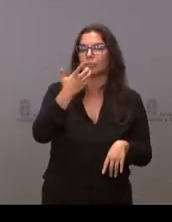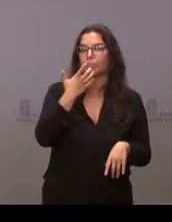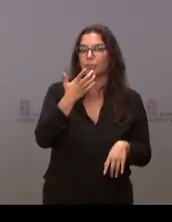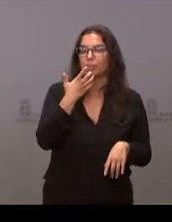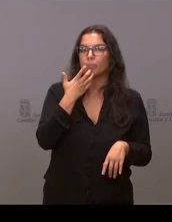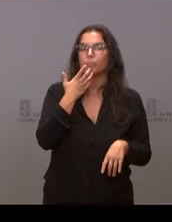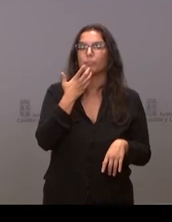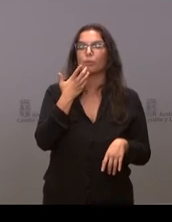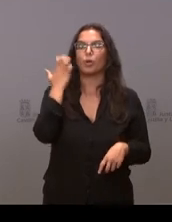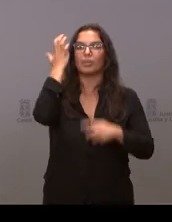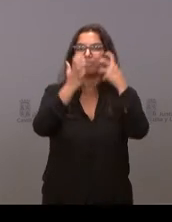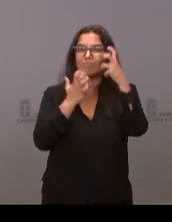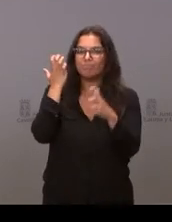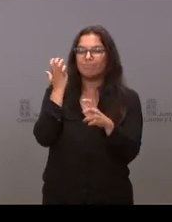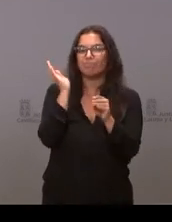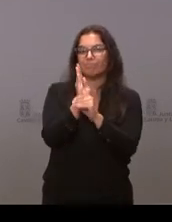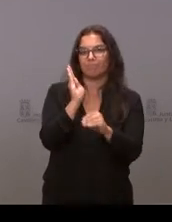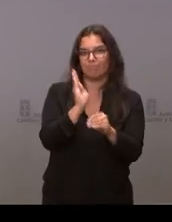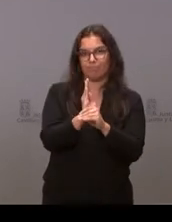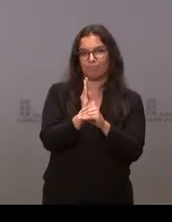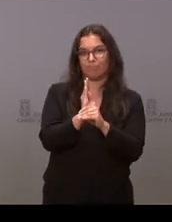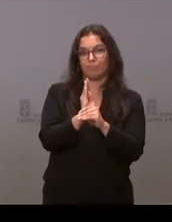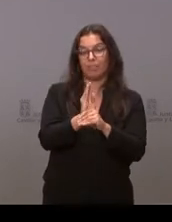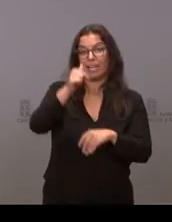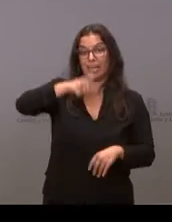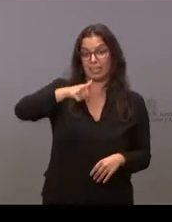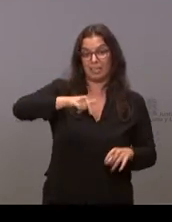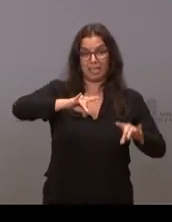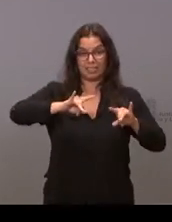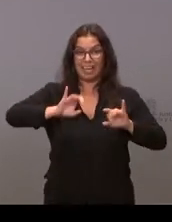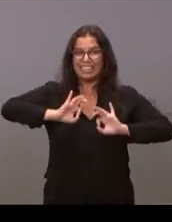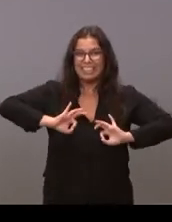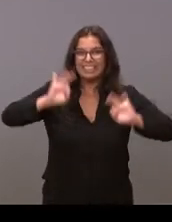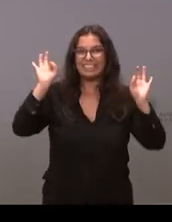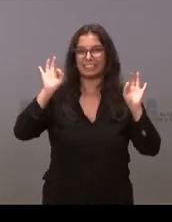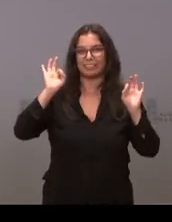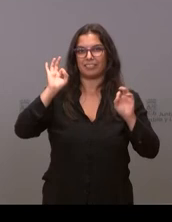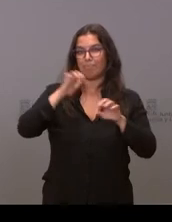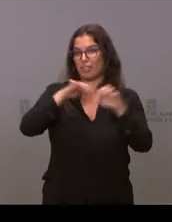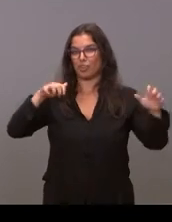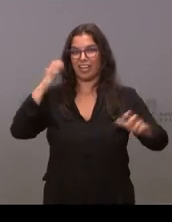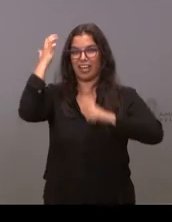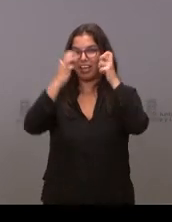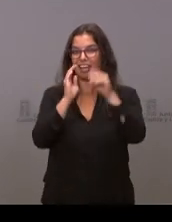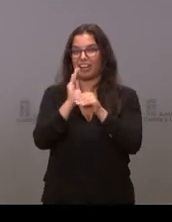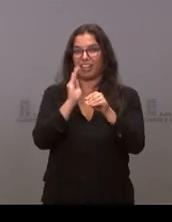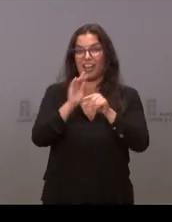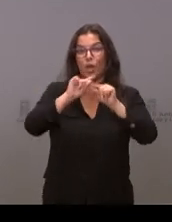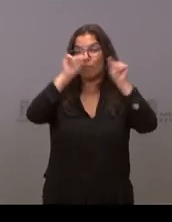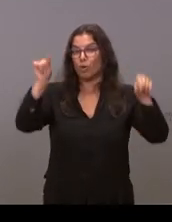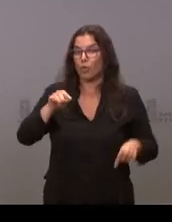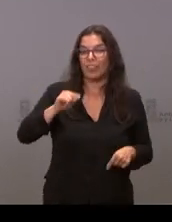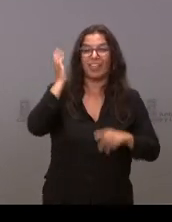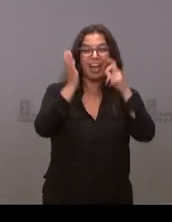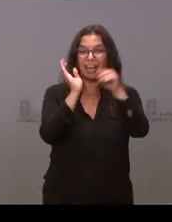las explotaciones ganaderas. Aquí, en esta tierra especialmente ganadera, la gran provincia ganadera de